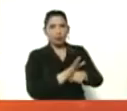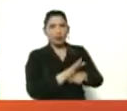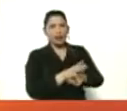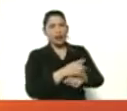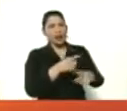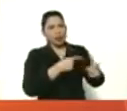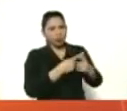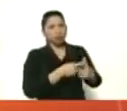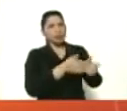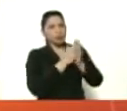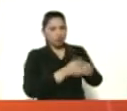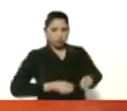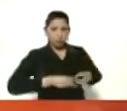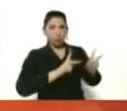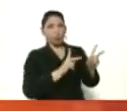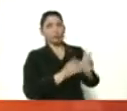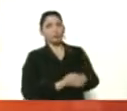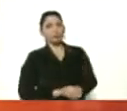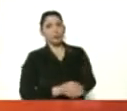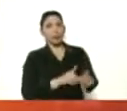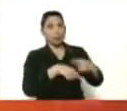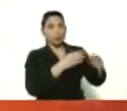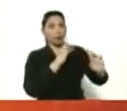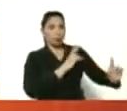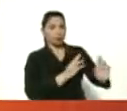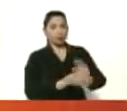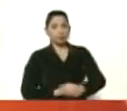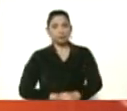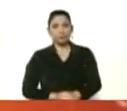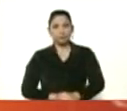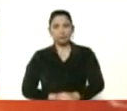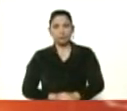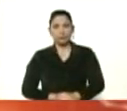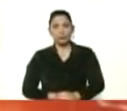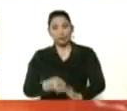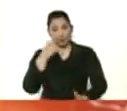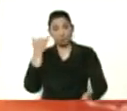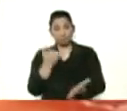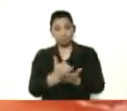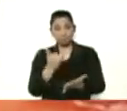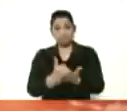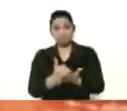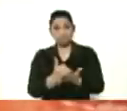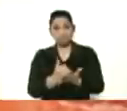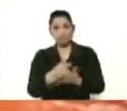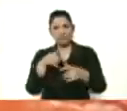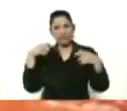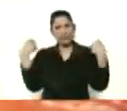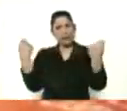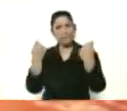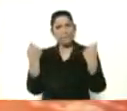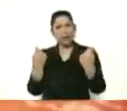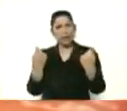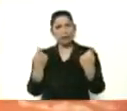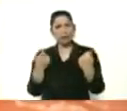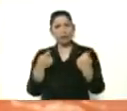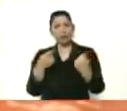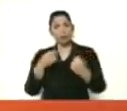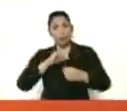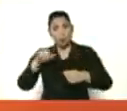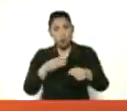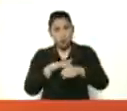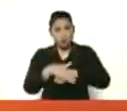si me da oportunidad, le hago otras preguntas luego de su respuesta. Bueno, fíjate que esa campaña incesante, hoy Jorge